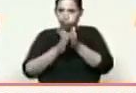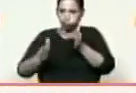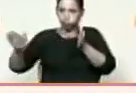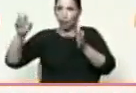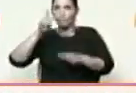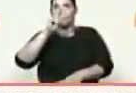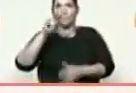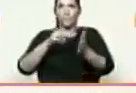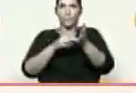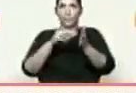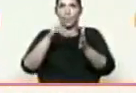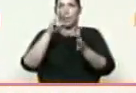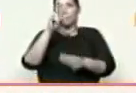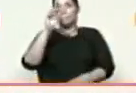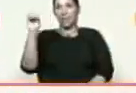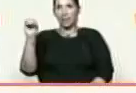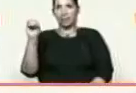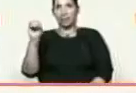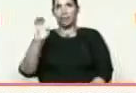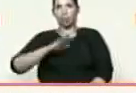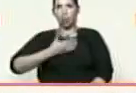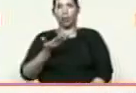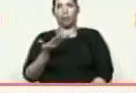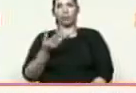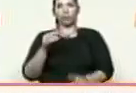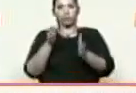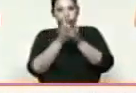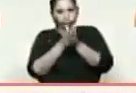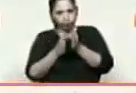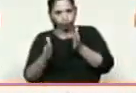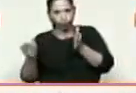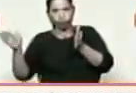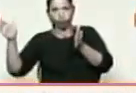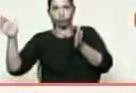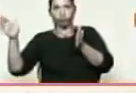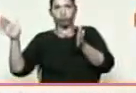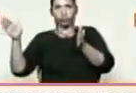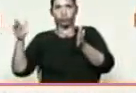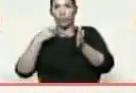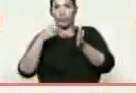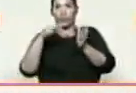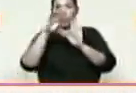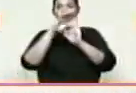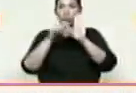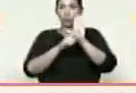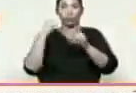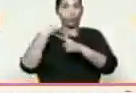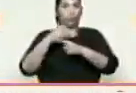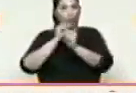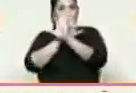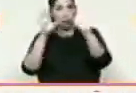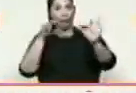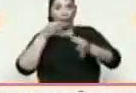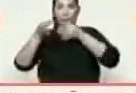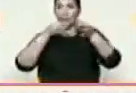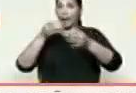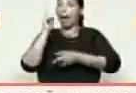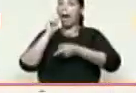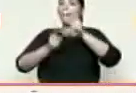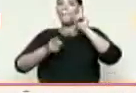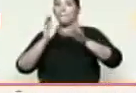de diciembre tenemos que seguir con la constituyente. Que eso debe quedar bien claro.